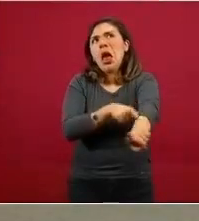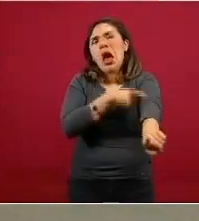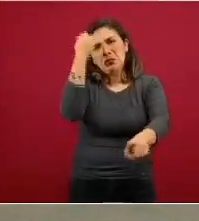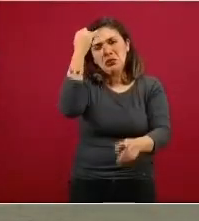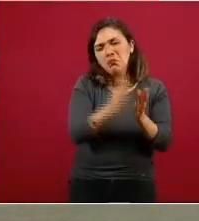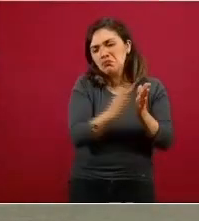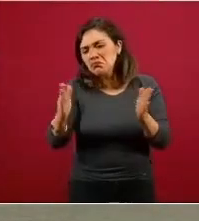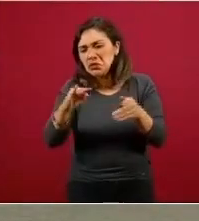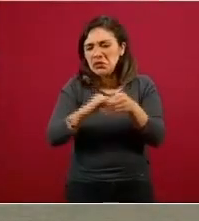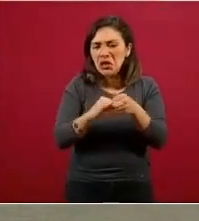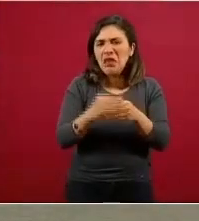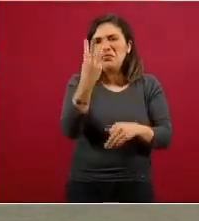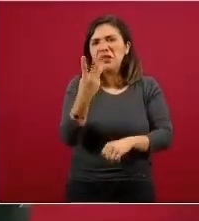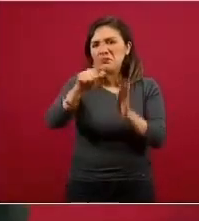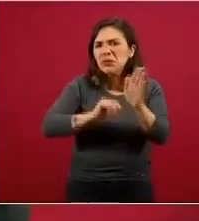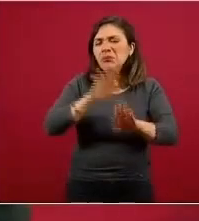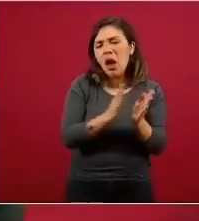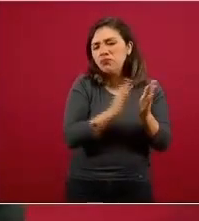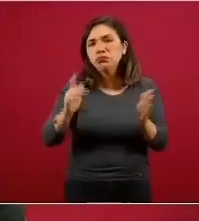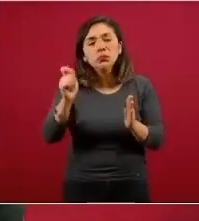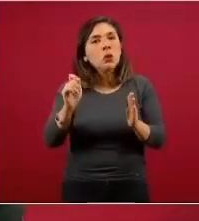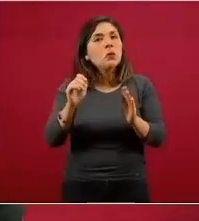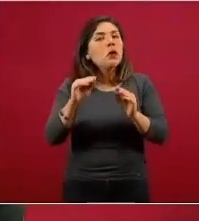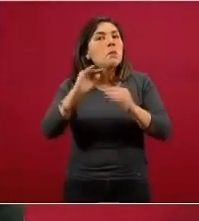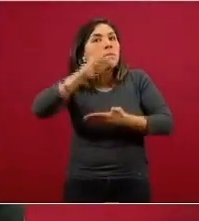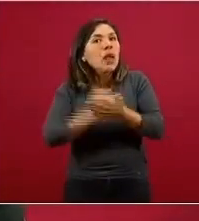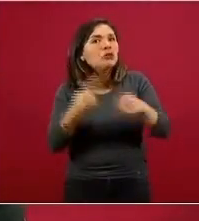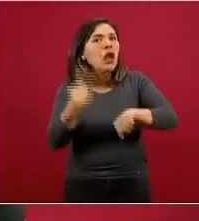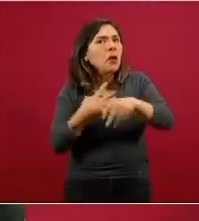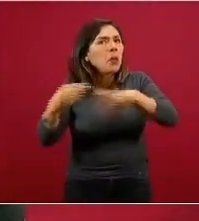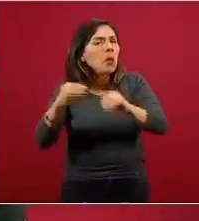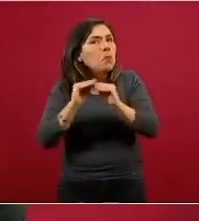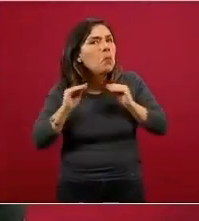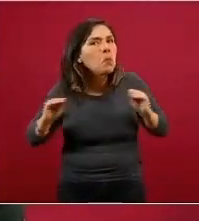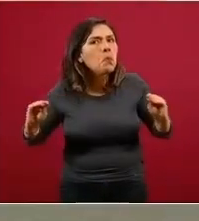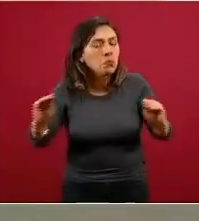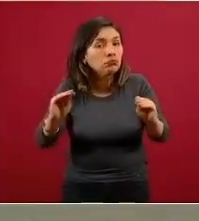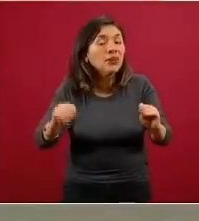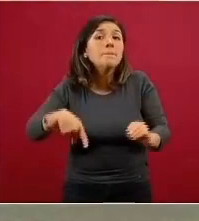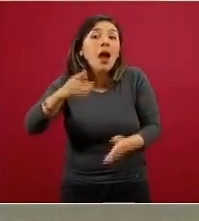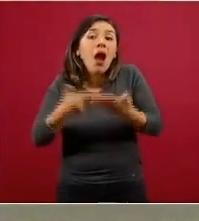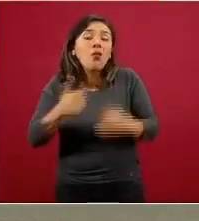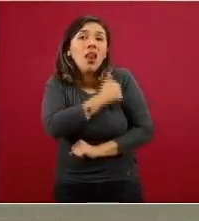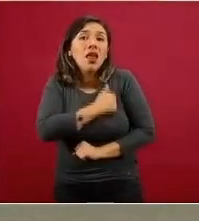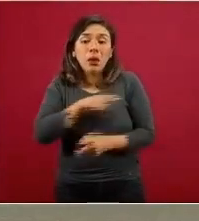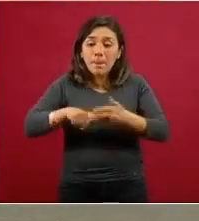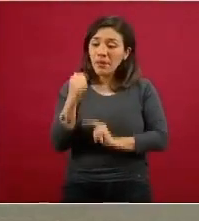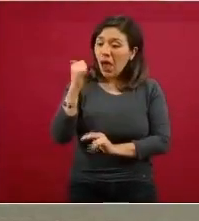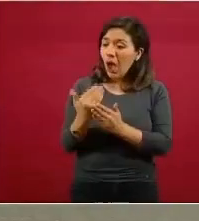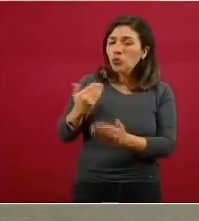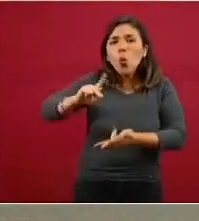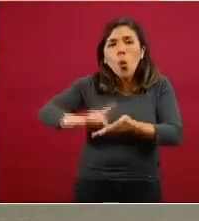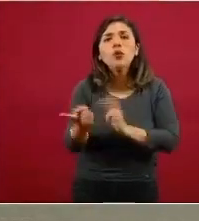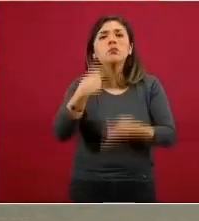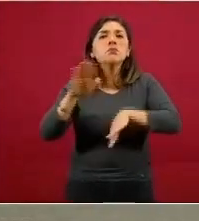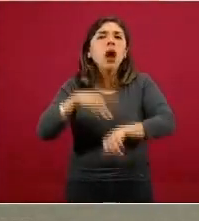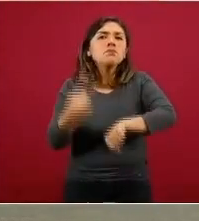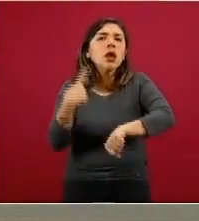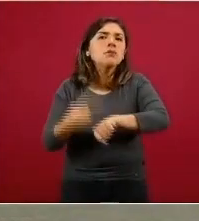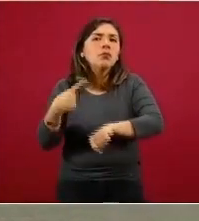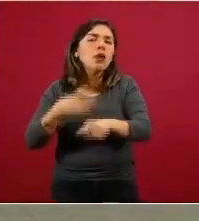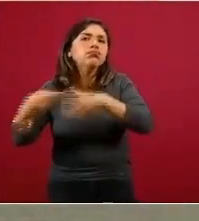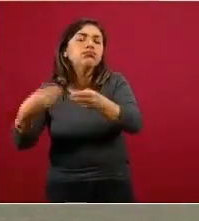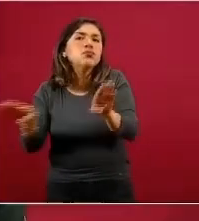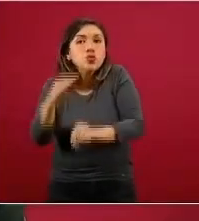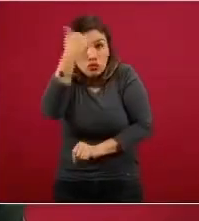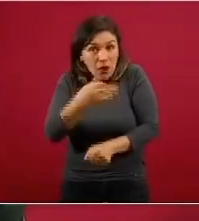prolongado de aproximadamente otros 3 meses de ausencia de transmisión, y desafortunadamente desde mediados de agosto vuelven a tener transmisión.